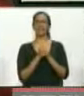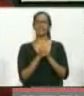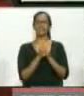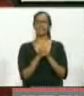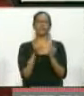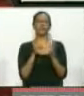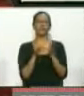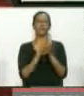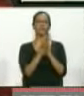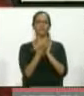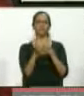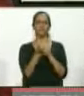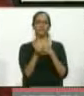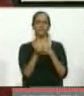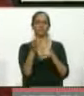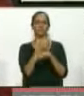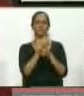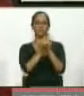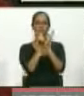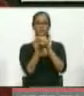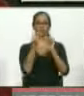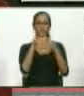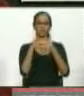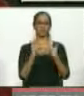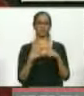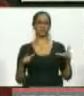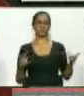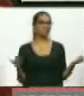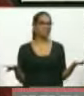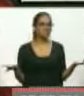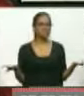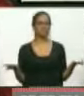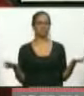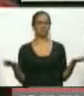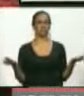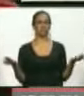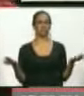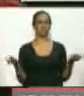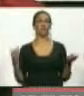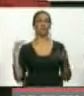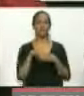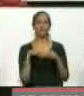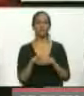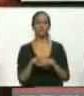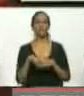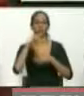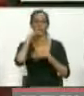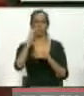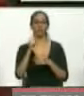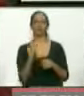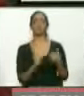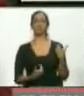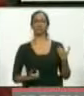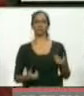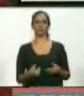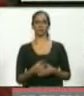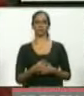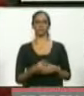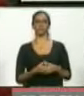quedó el cese de la usurpación gobierno de transición y elecciones libres vas a hacer unas elecciones con nicolás de presidente